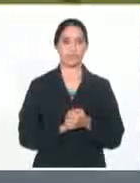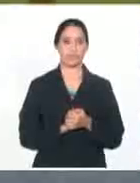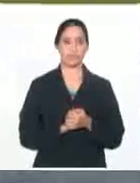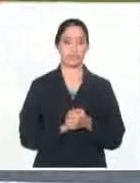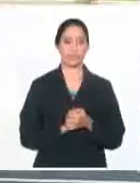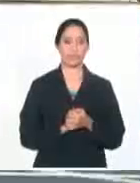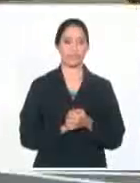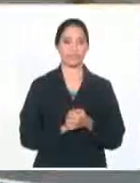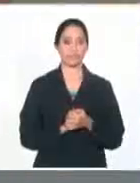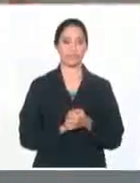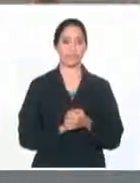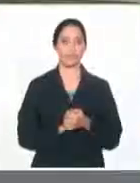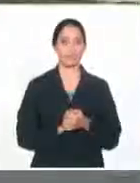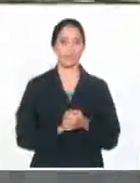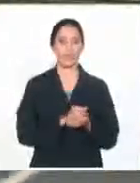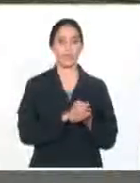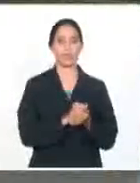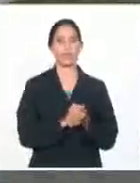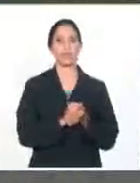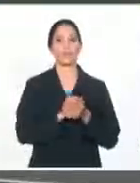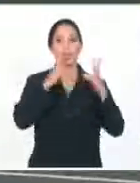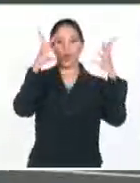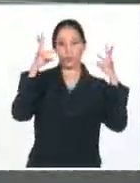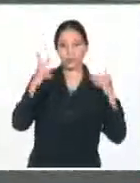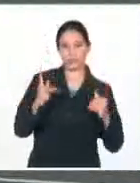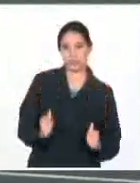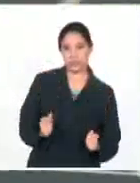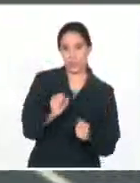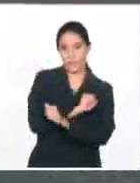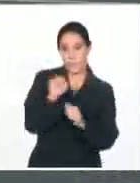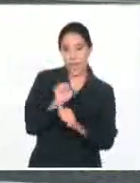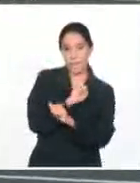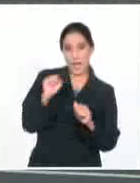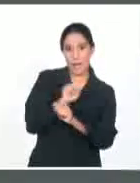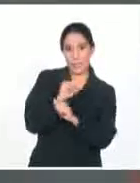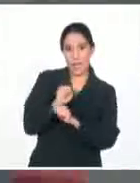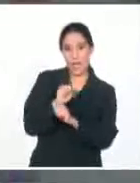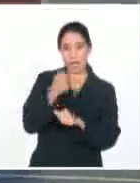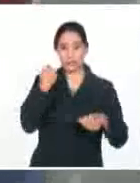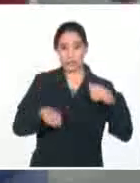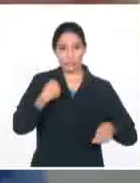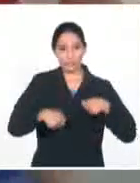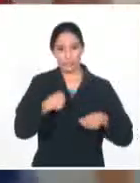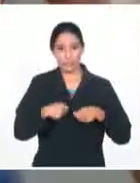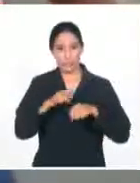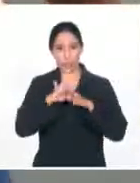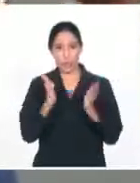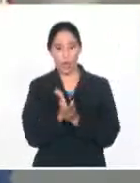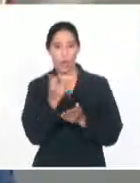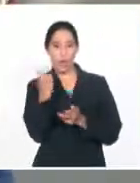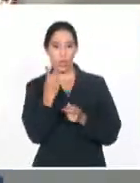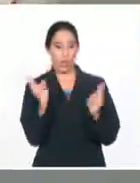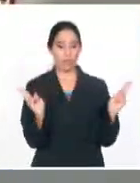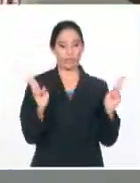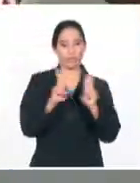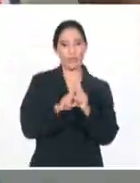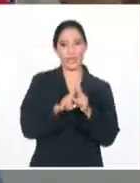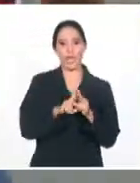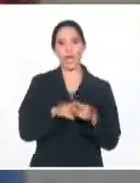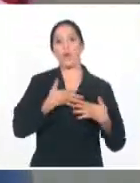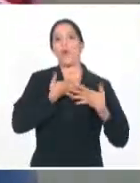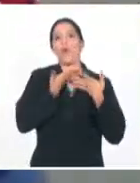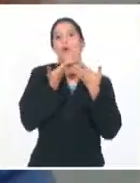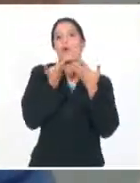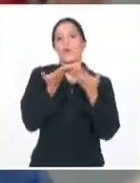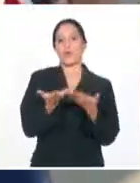Los incontables triunfos de la corredora cubana Omar Durán y su guía Junior Quindelán han llenado de orgullo a nuestra